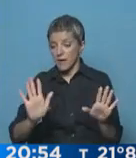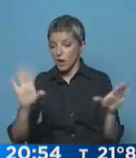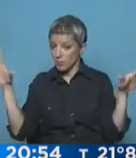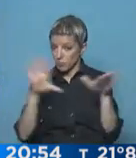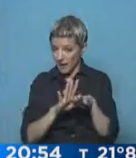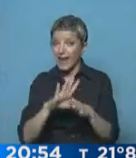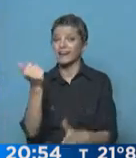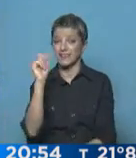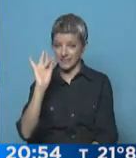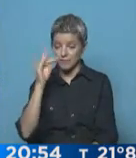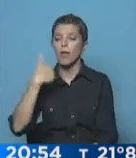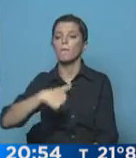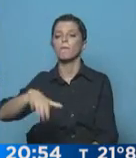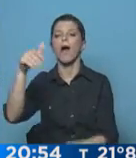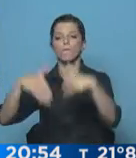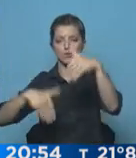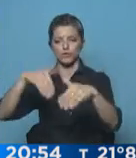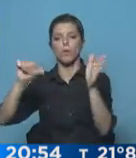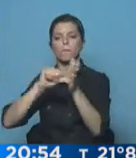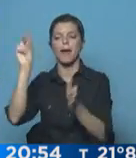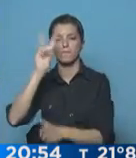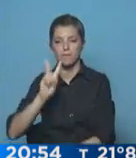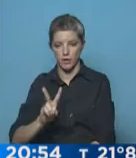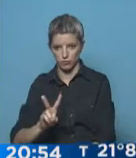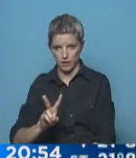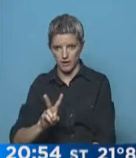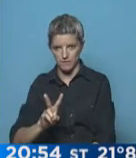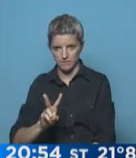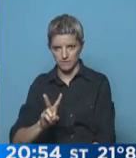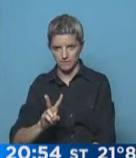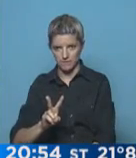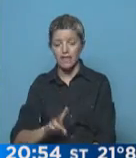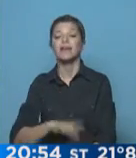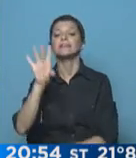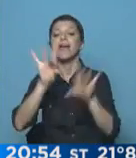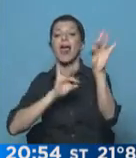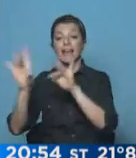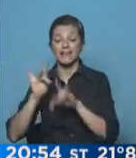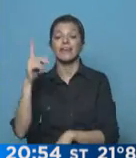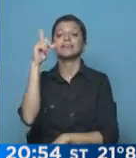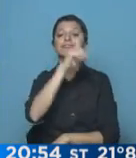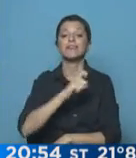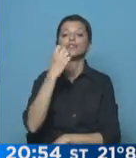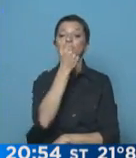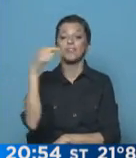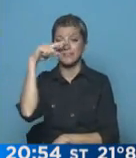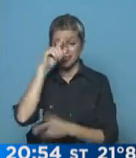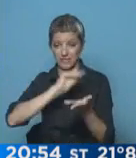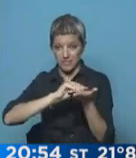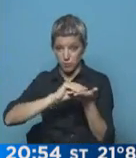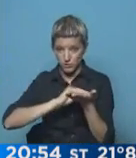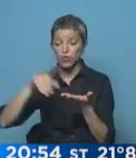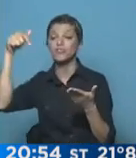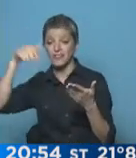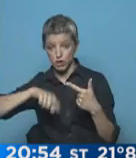6 de diciembre va a haber elecciones en venezuela a la asamblea nacional se eligen 167 diputados y hoy